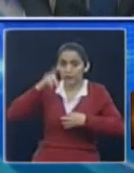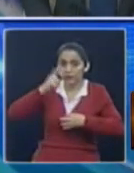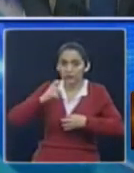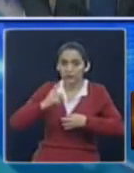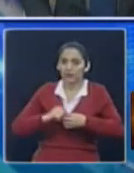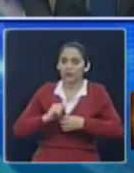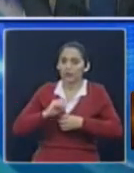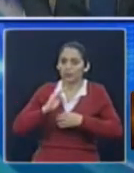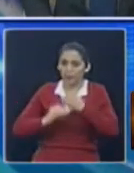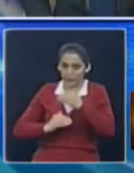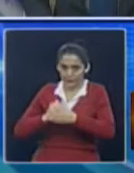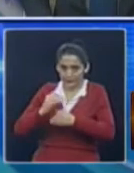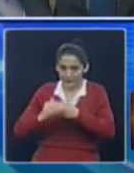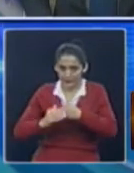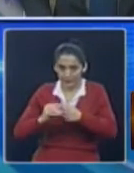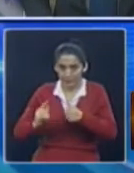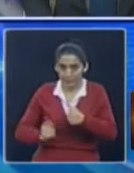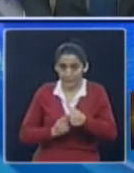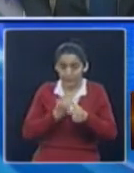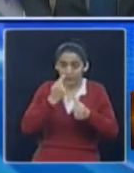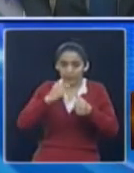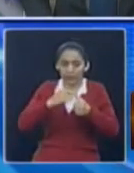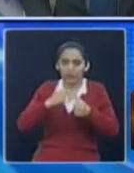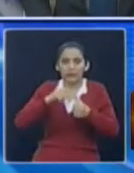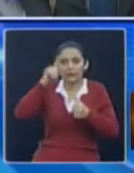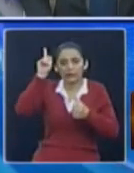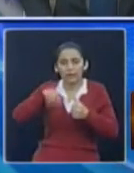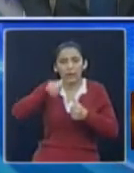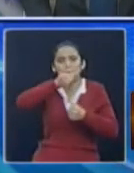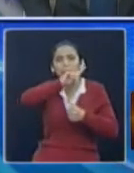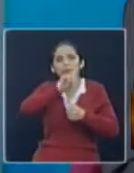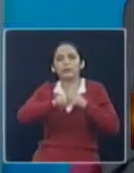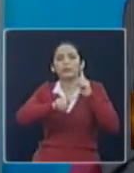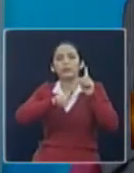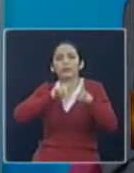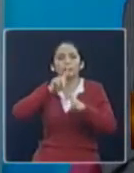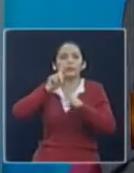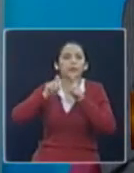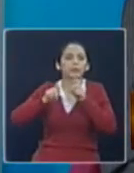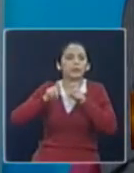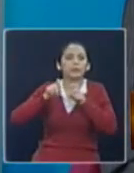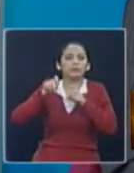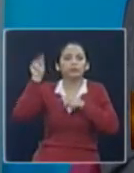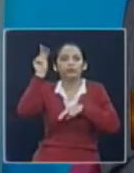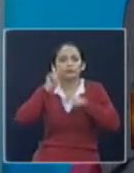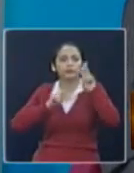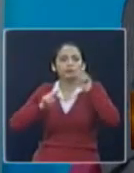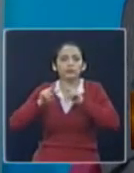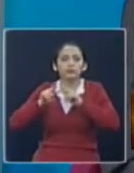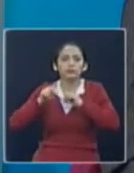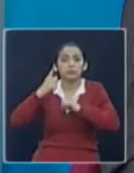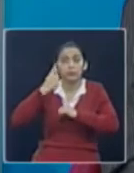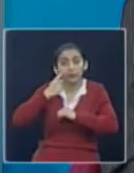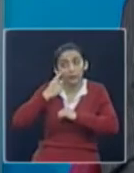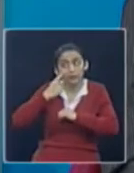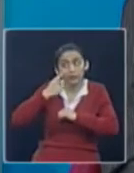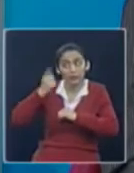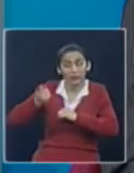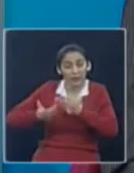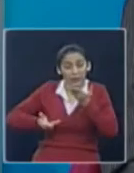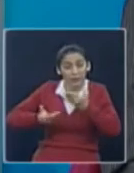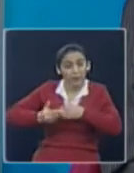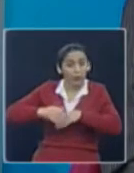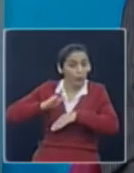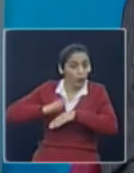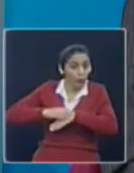indagación o investigación que permite establecer indicios. Luego vienen las